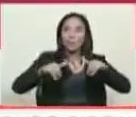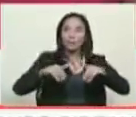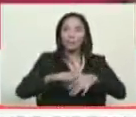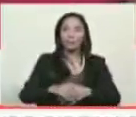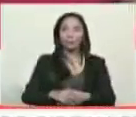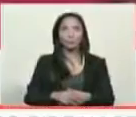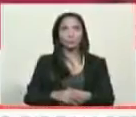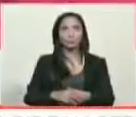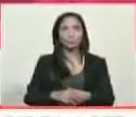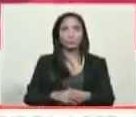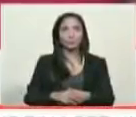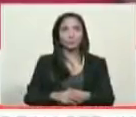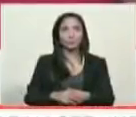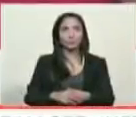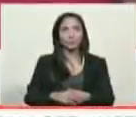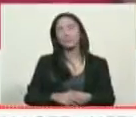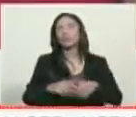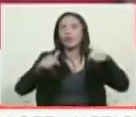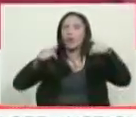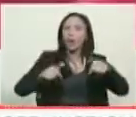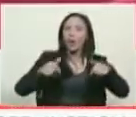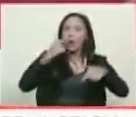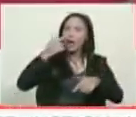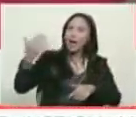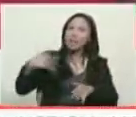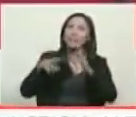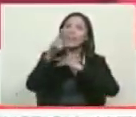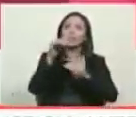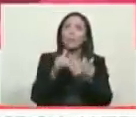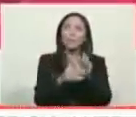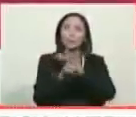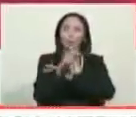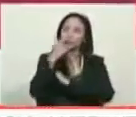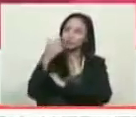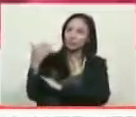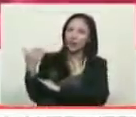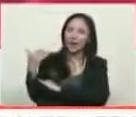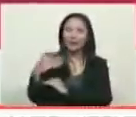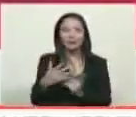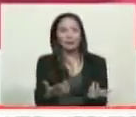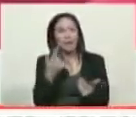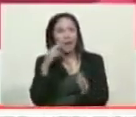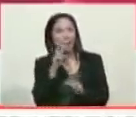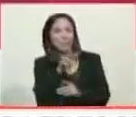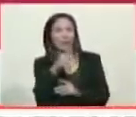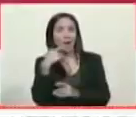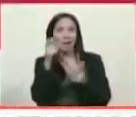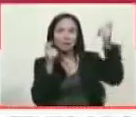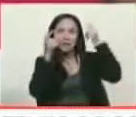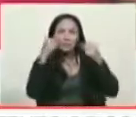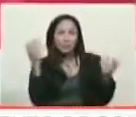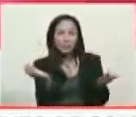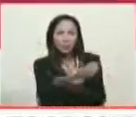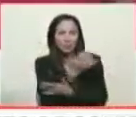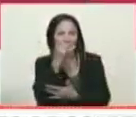Hoy, como en el 2002, pareciera que lo que hace el chavismo no existe.